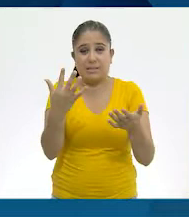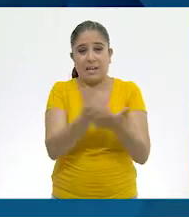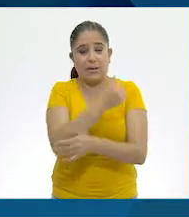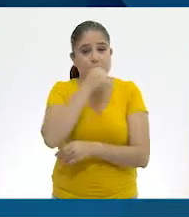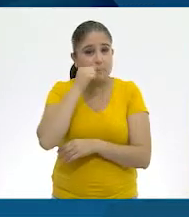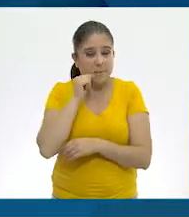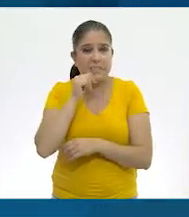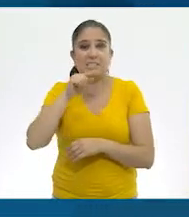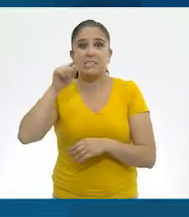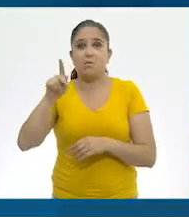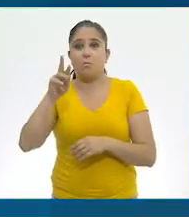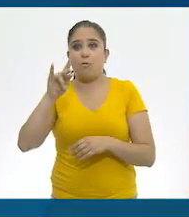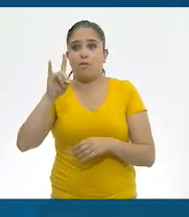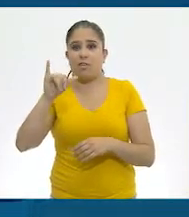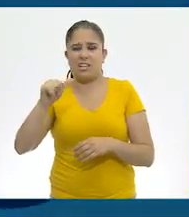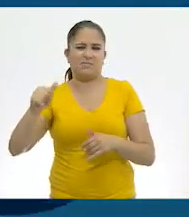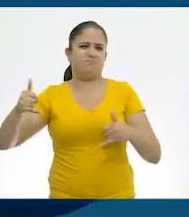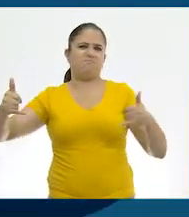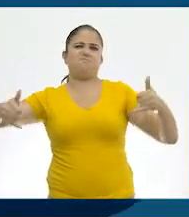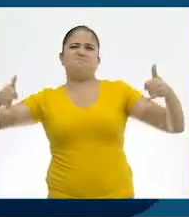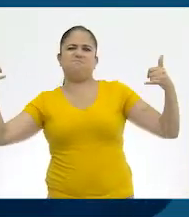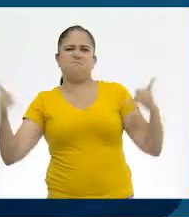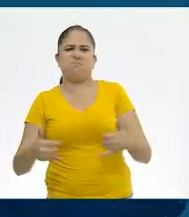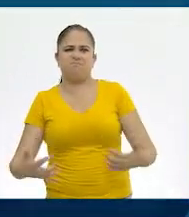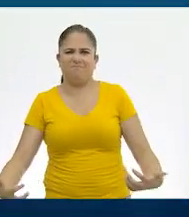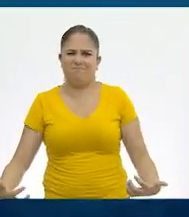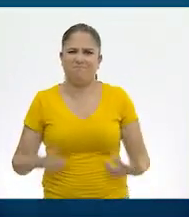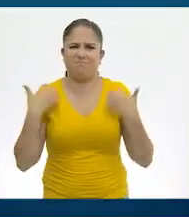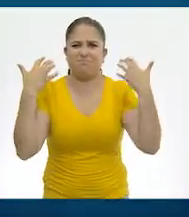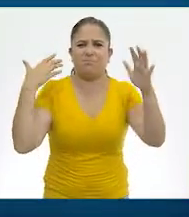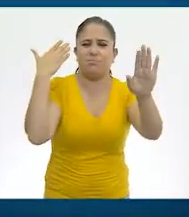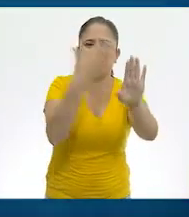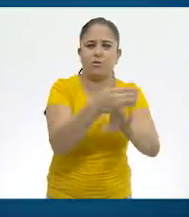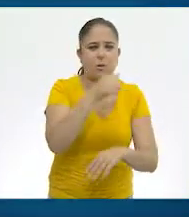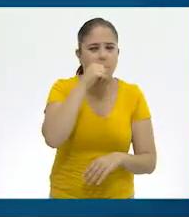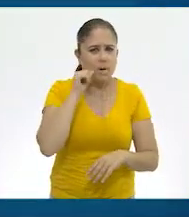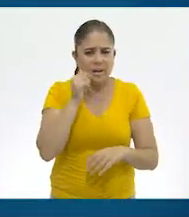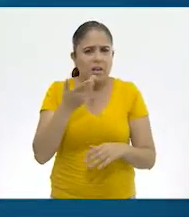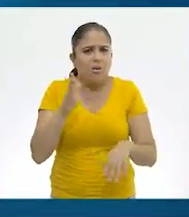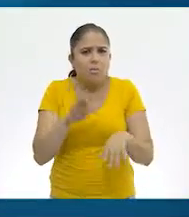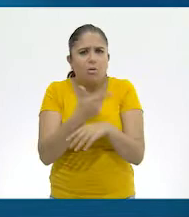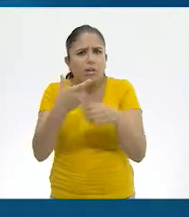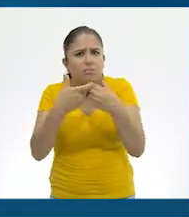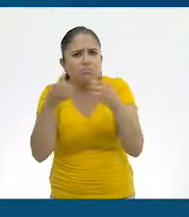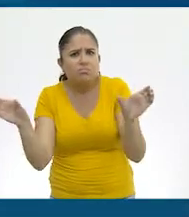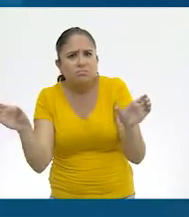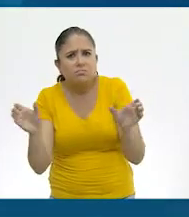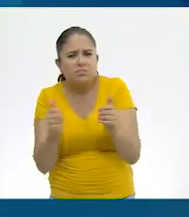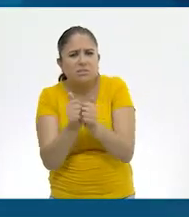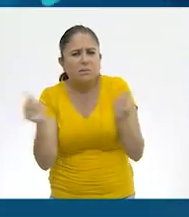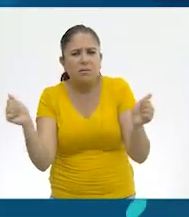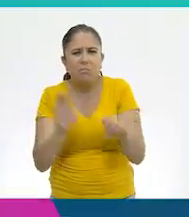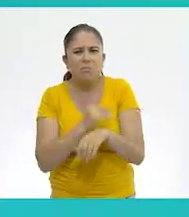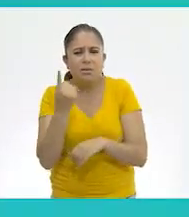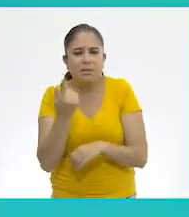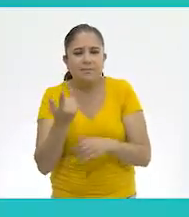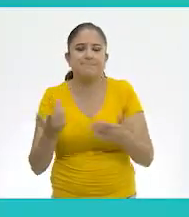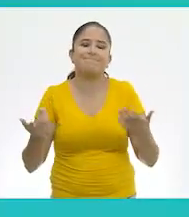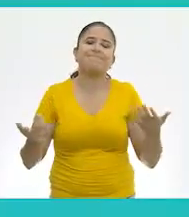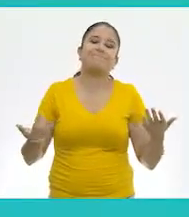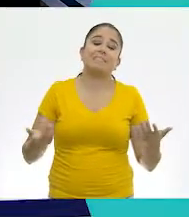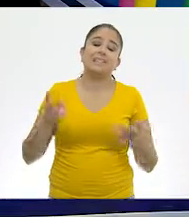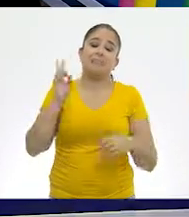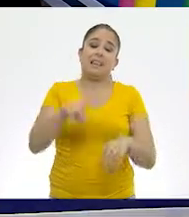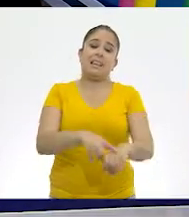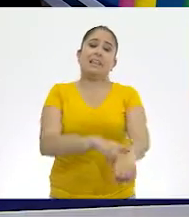se rebeló contra el gobierno de Juárez. ¿Y por qué surgió esta división? Pues es una